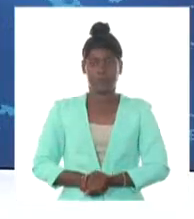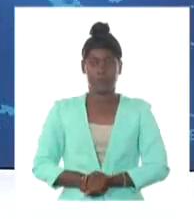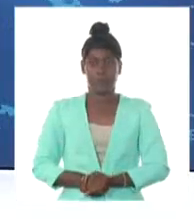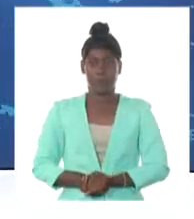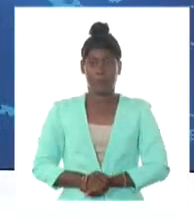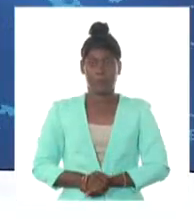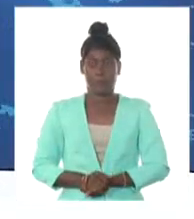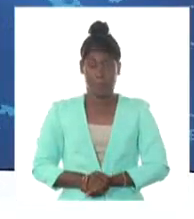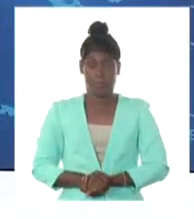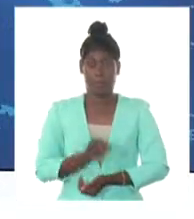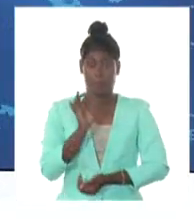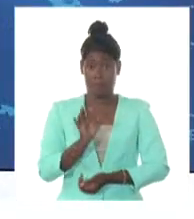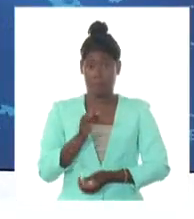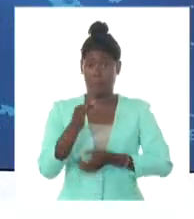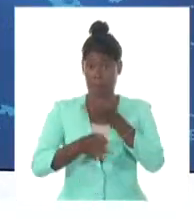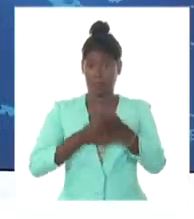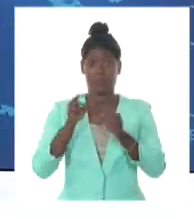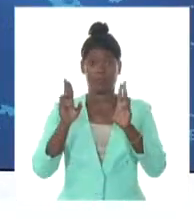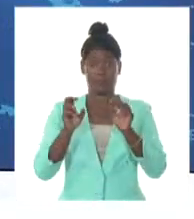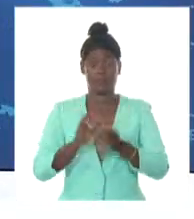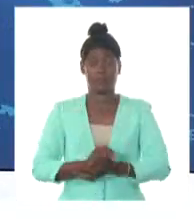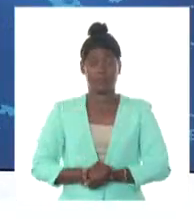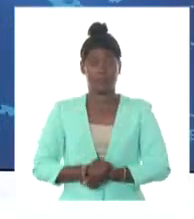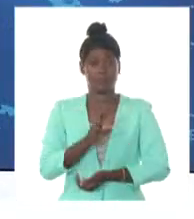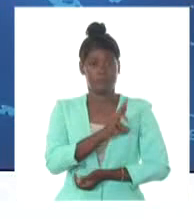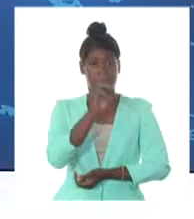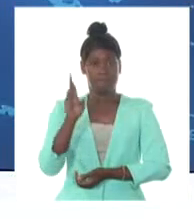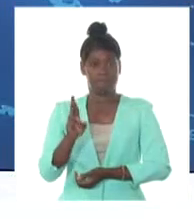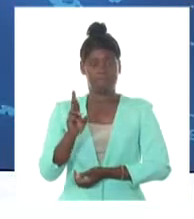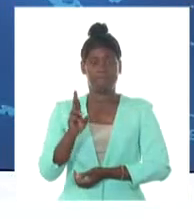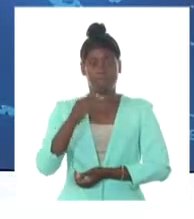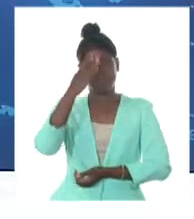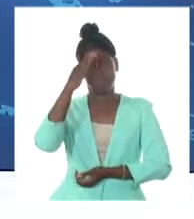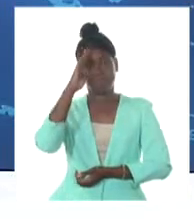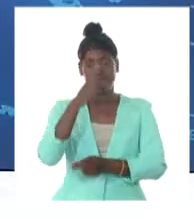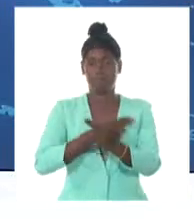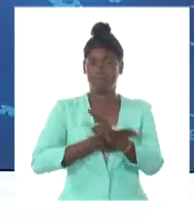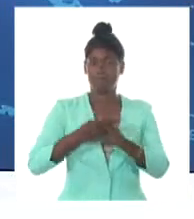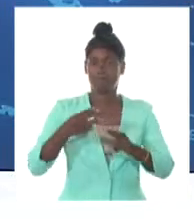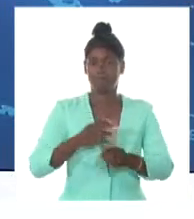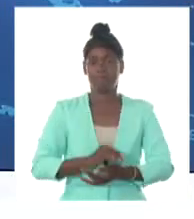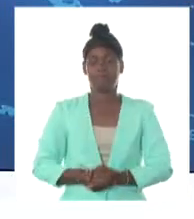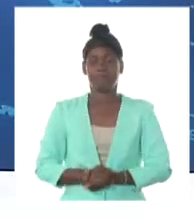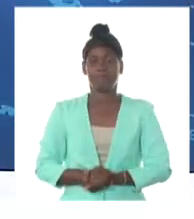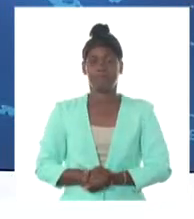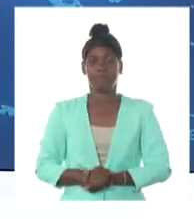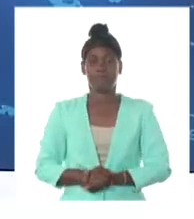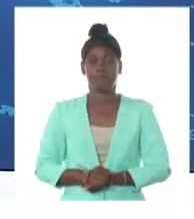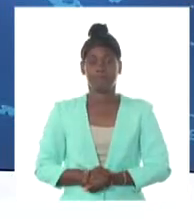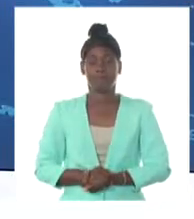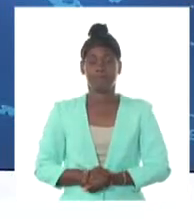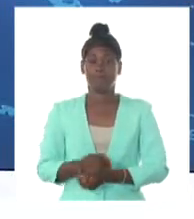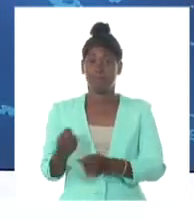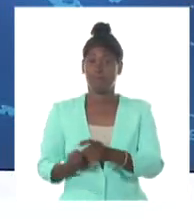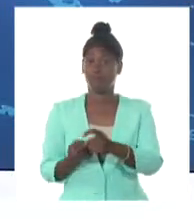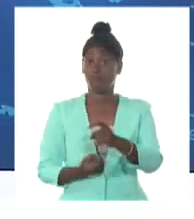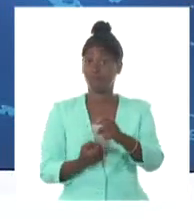A propósito del tema, el legado y la trayectoria revolucionaria del mayor general Ignacio Agramonte y Loynaz en la guerra contra el